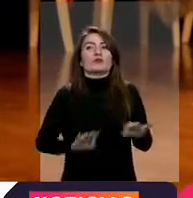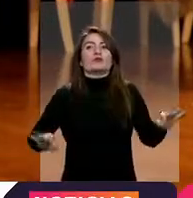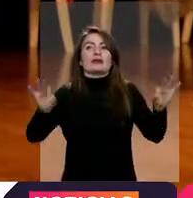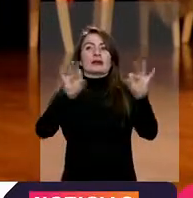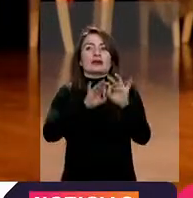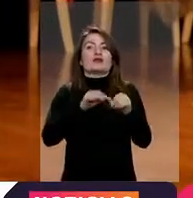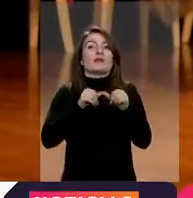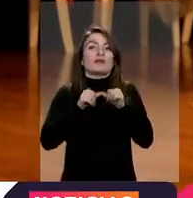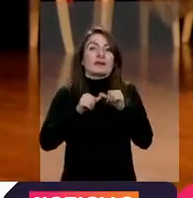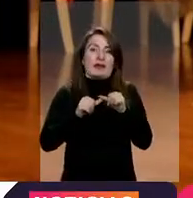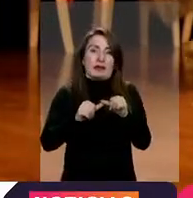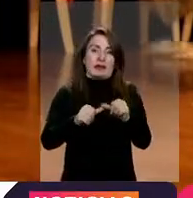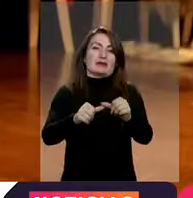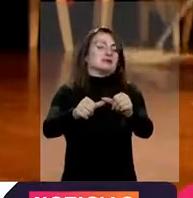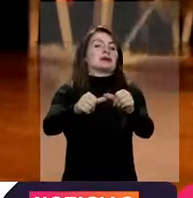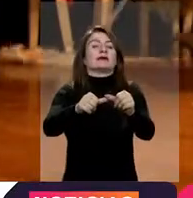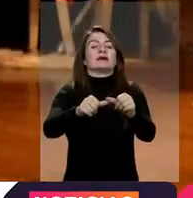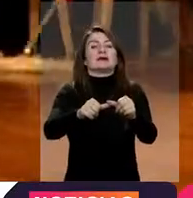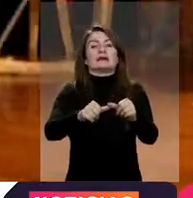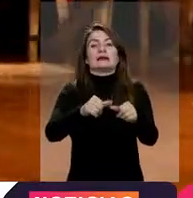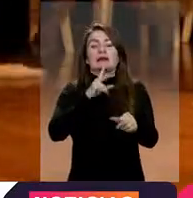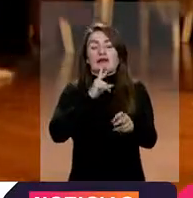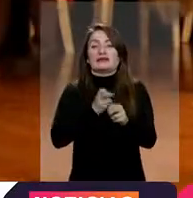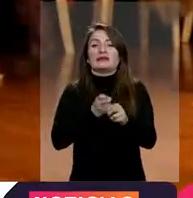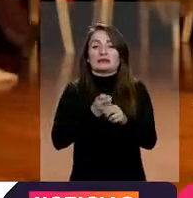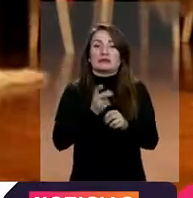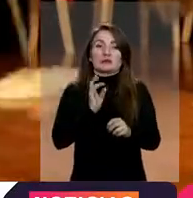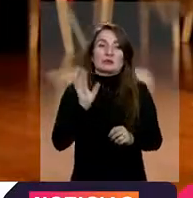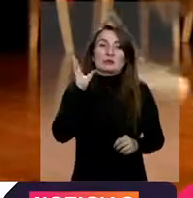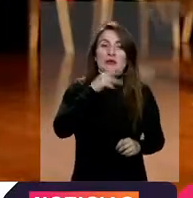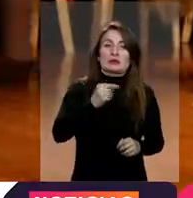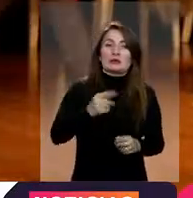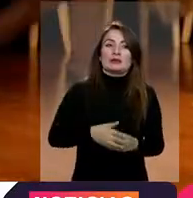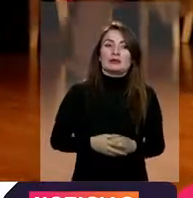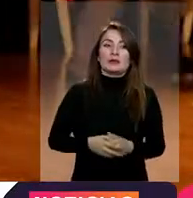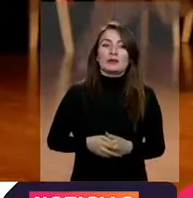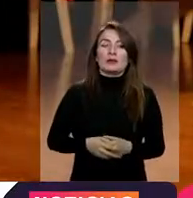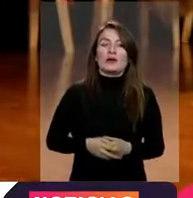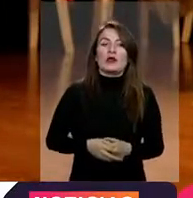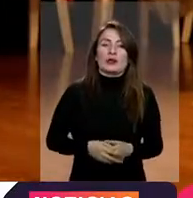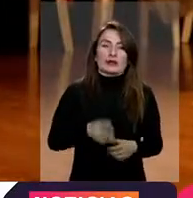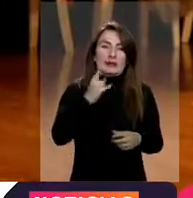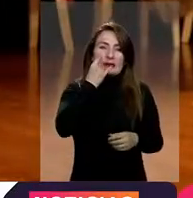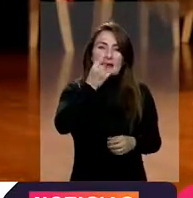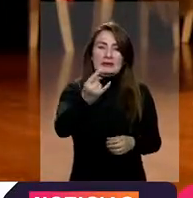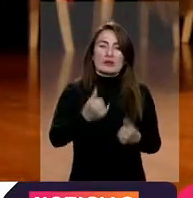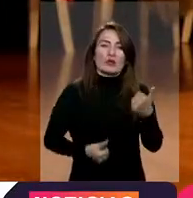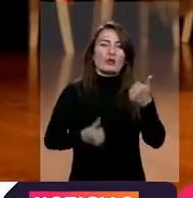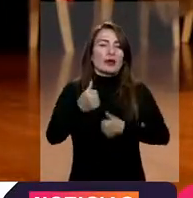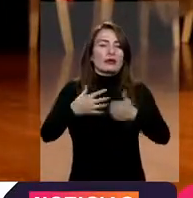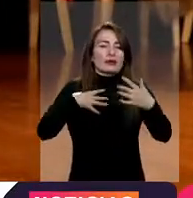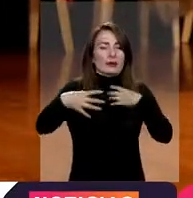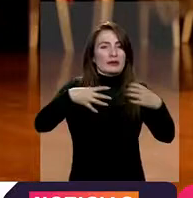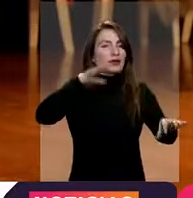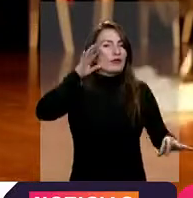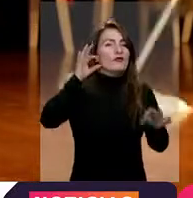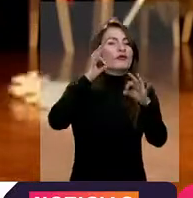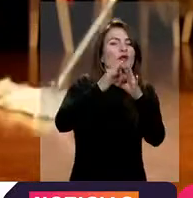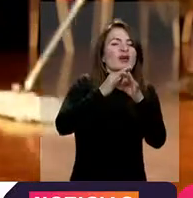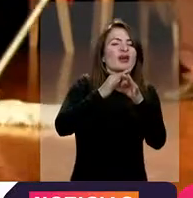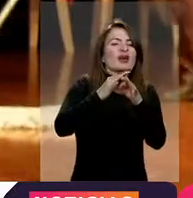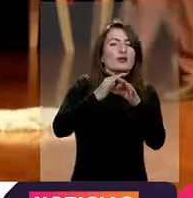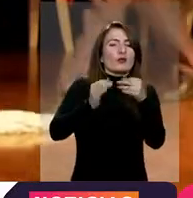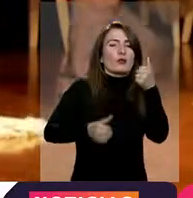sido su permanencia, ¿no? O sea, es lo más difícil. Y lo interesante de este teatro es el enfoque que le ha